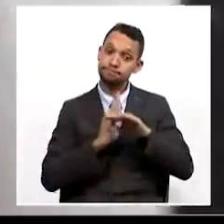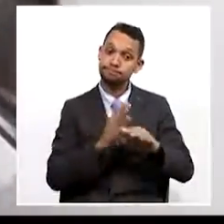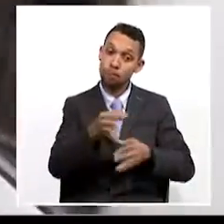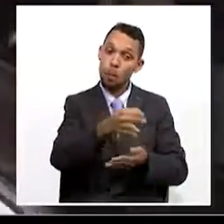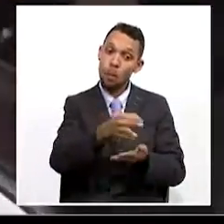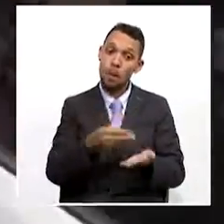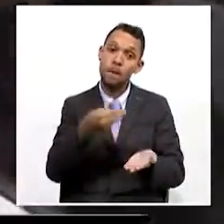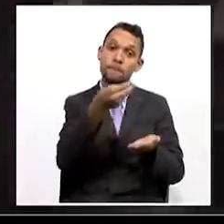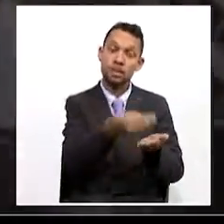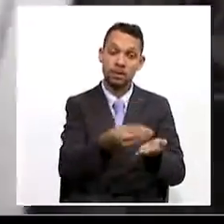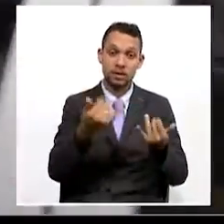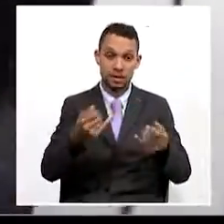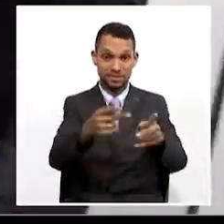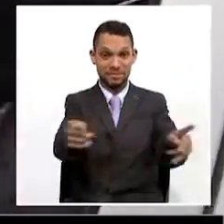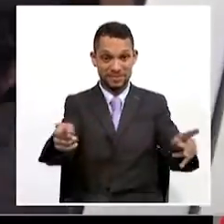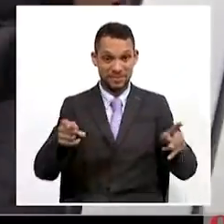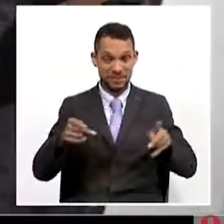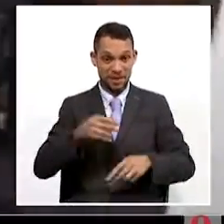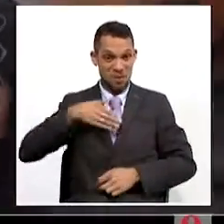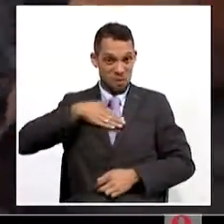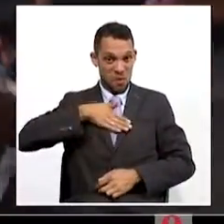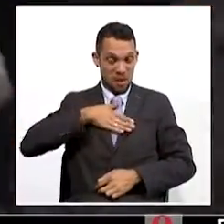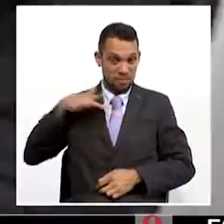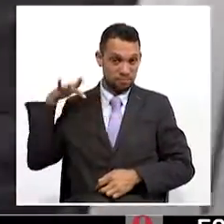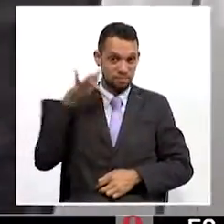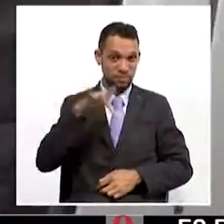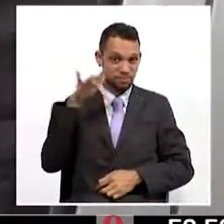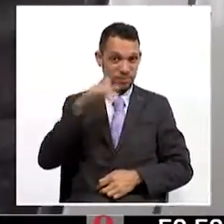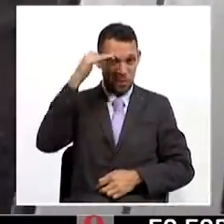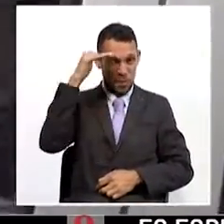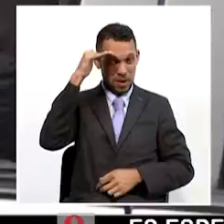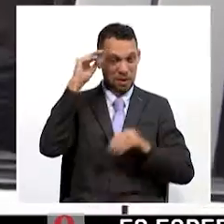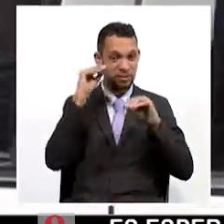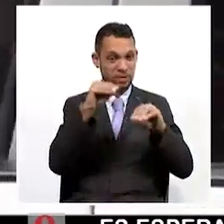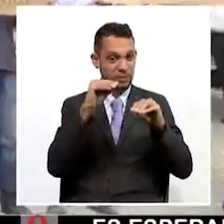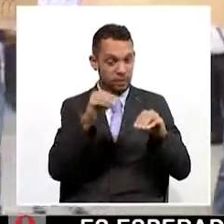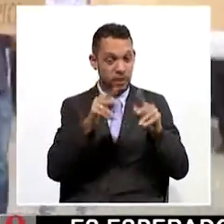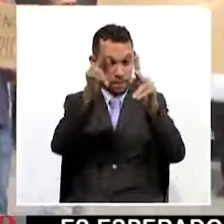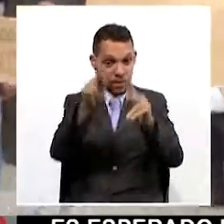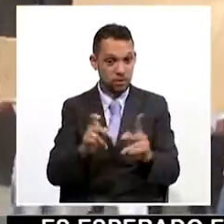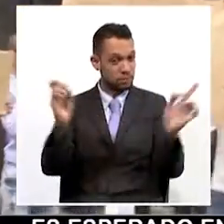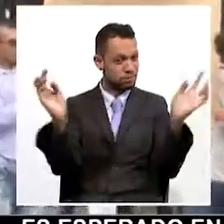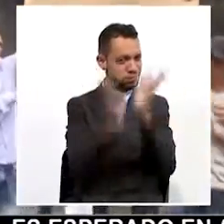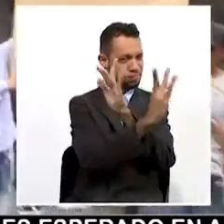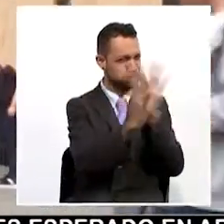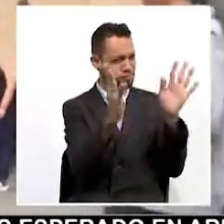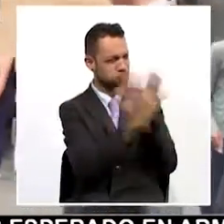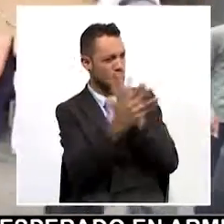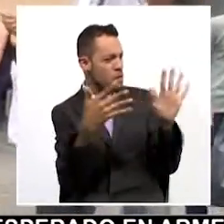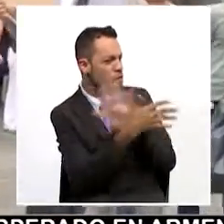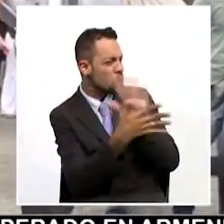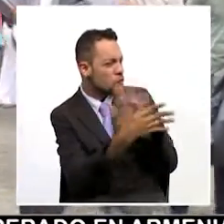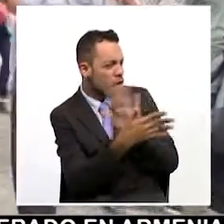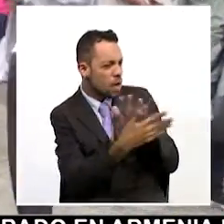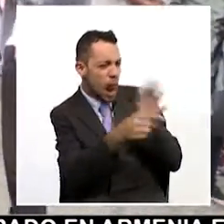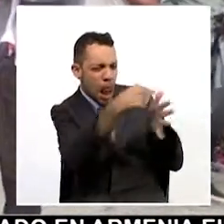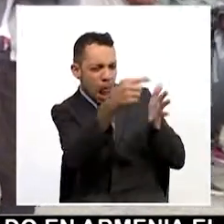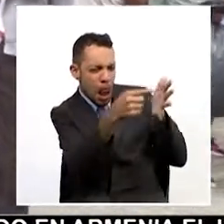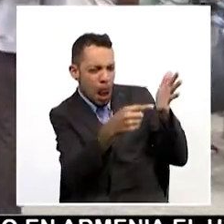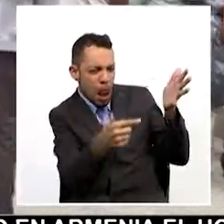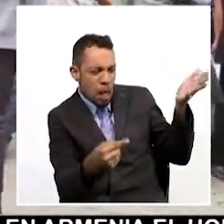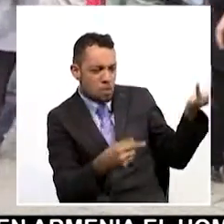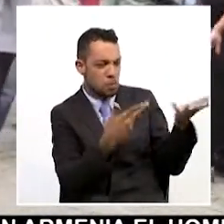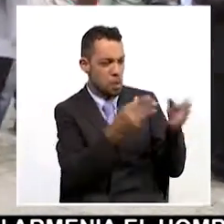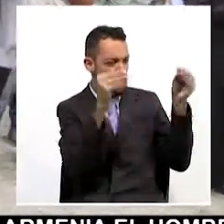hizo parte de la Feria de Servicios de la Policía Metropolitana, en la que al paso de los ciudadanos daban a conocer el portafolio en